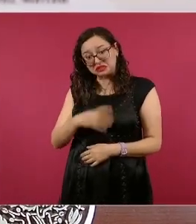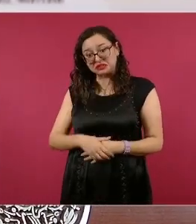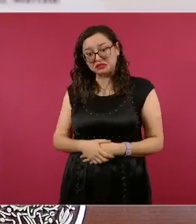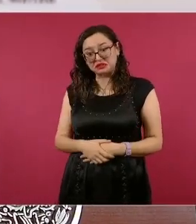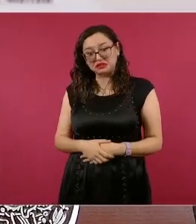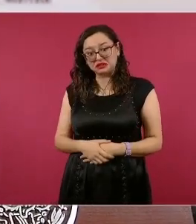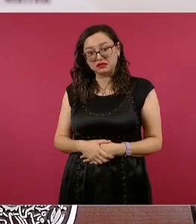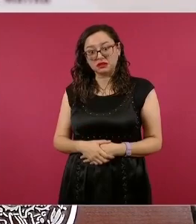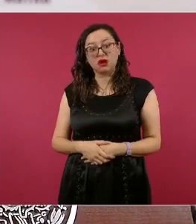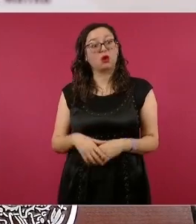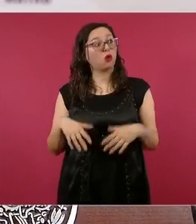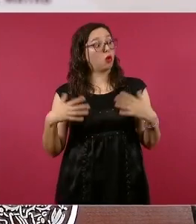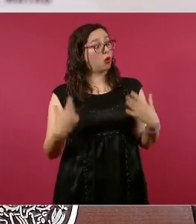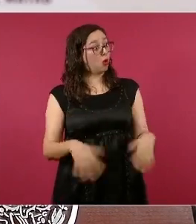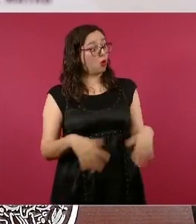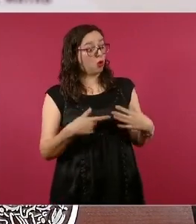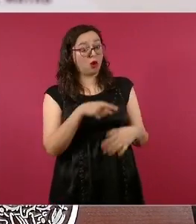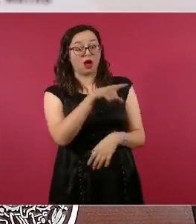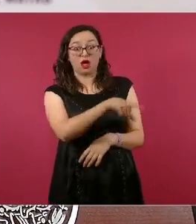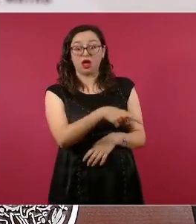José Ortiz de Domínguez, segunda.